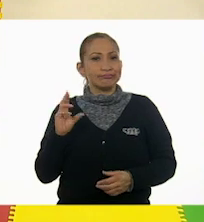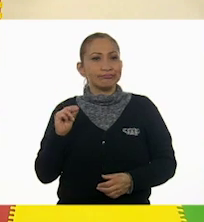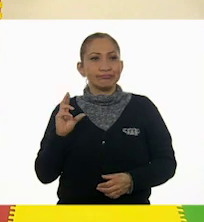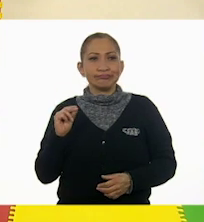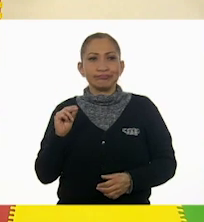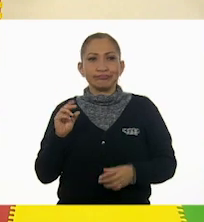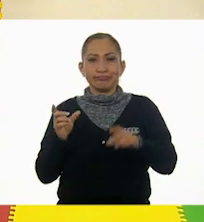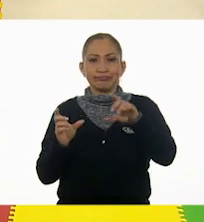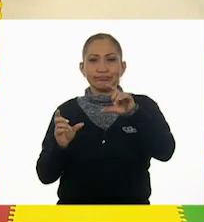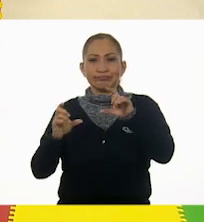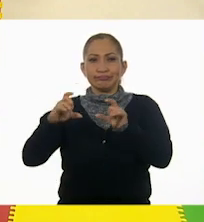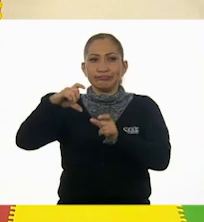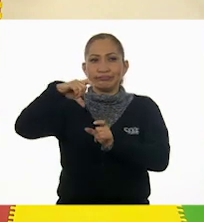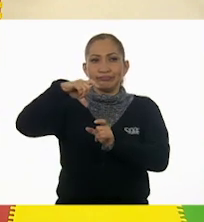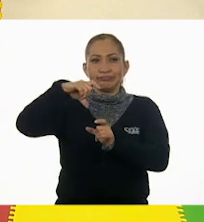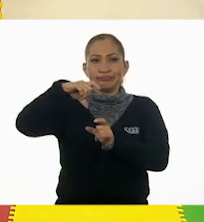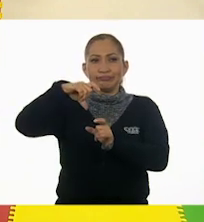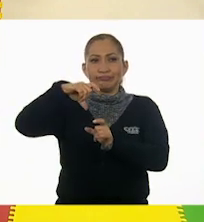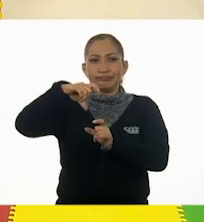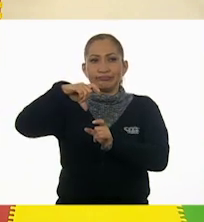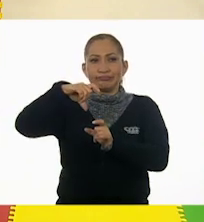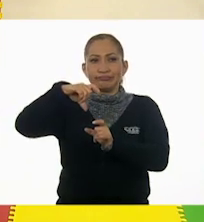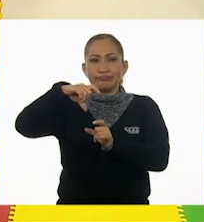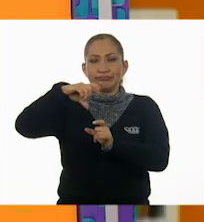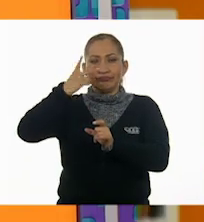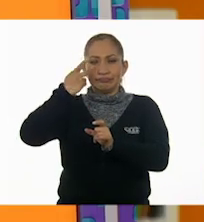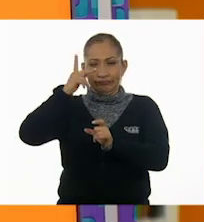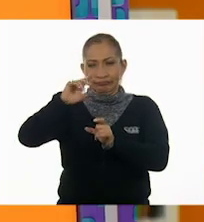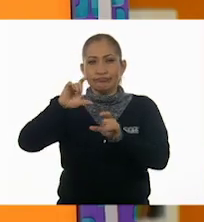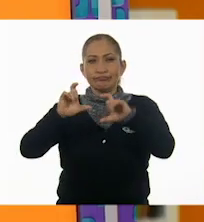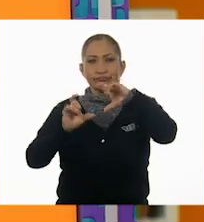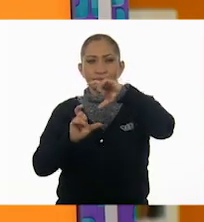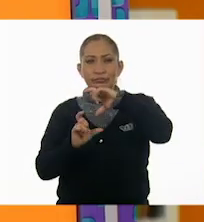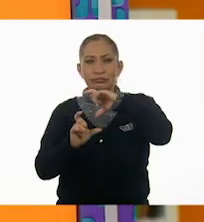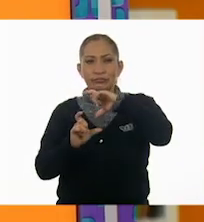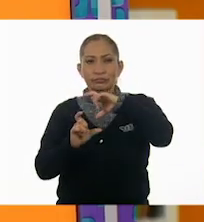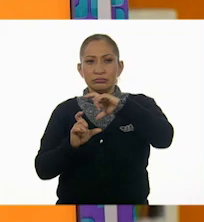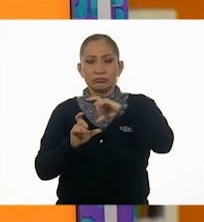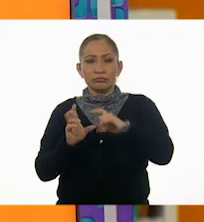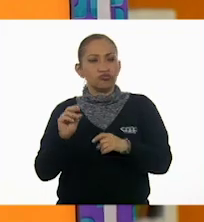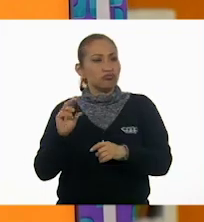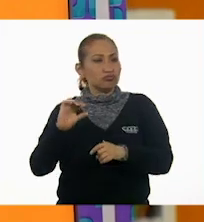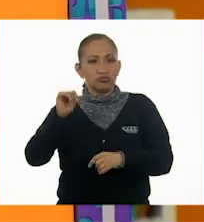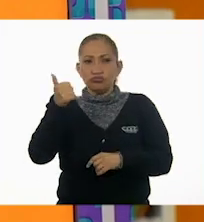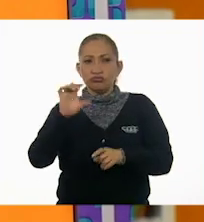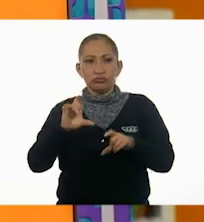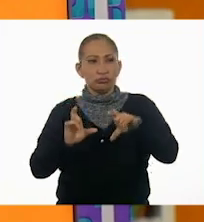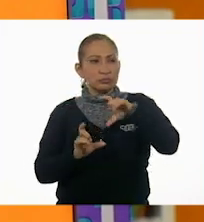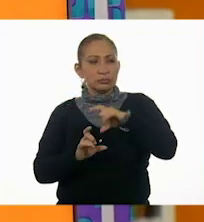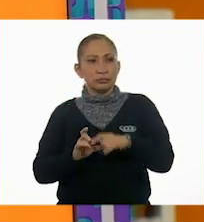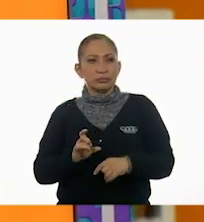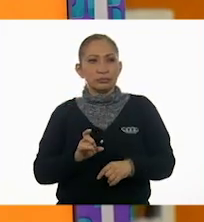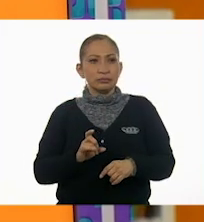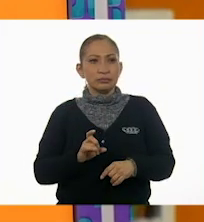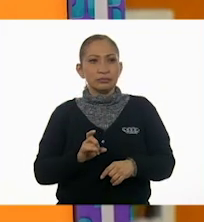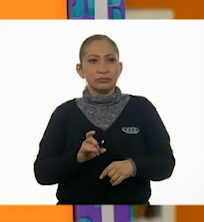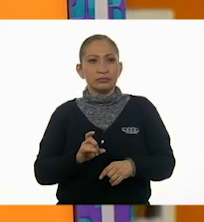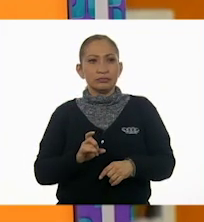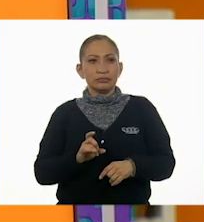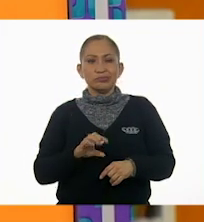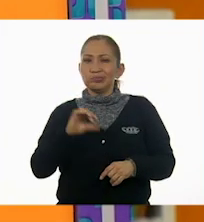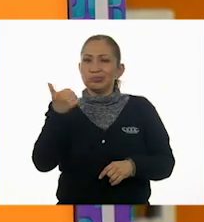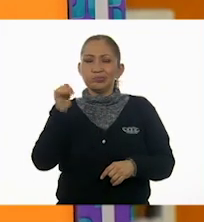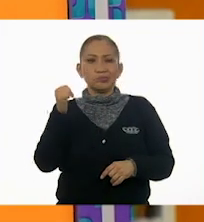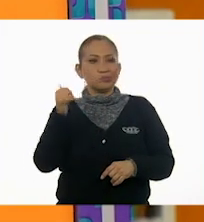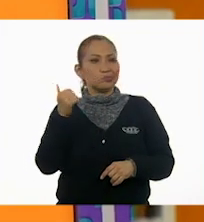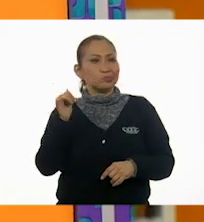¿Y si la volteo? No. ¿La giramos? ¿Así? ¿Otro más? ¿Así?